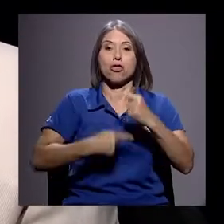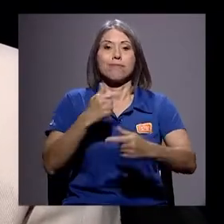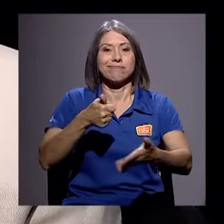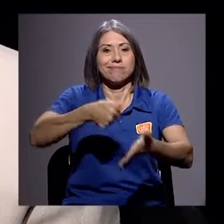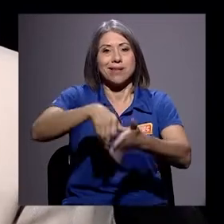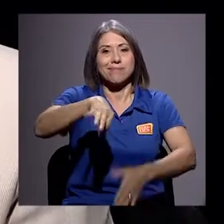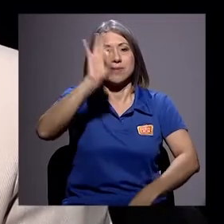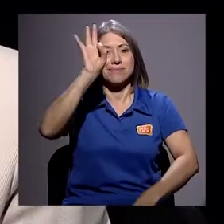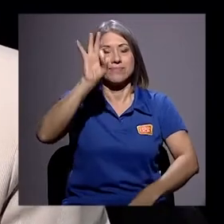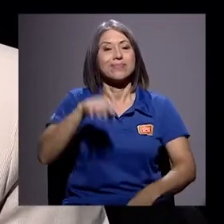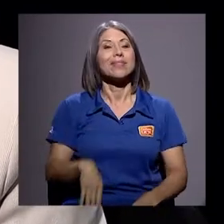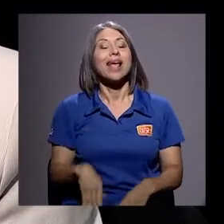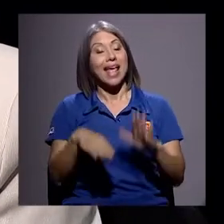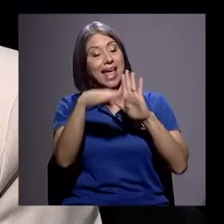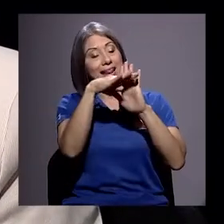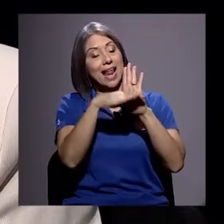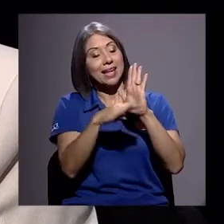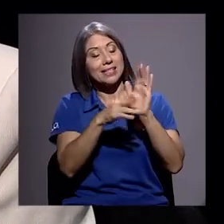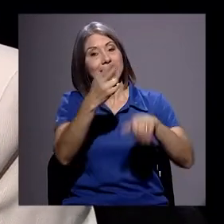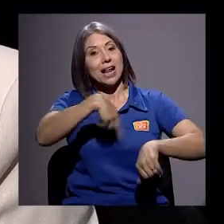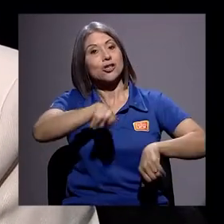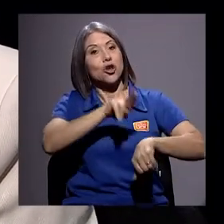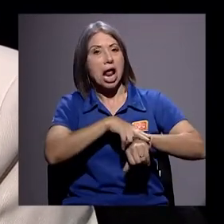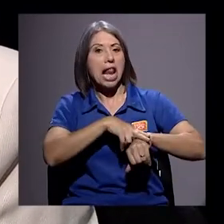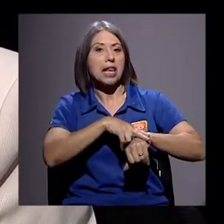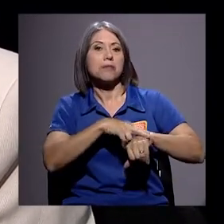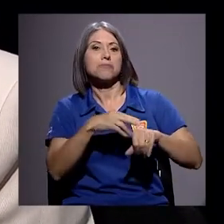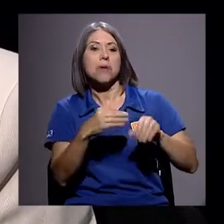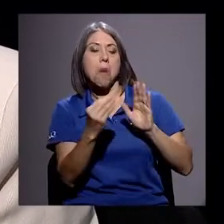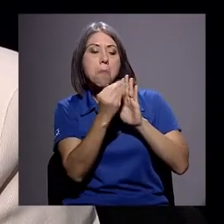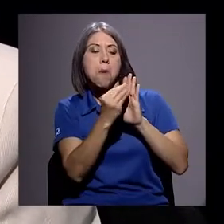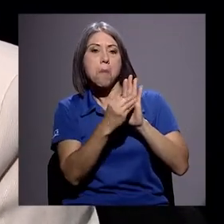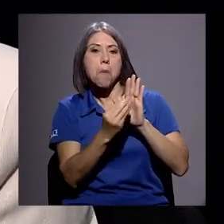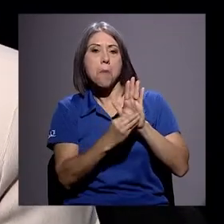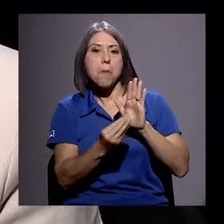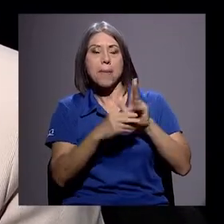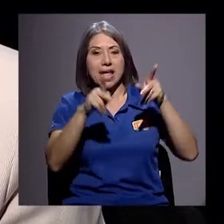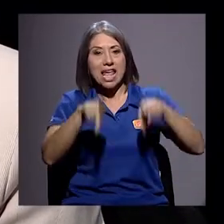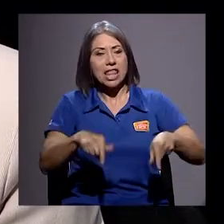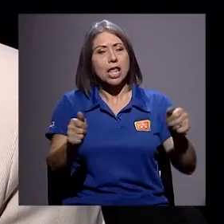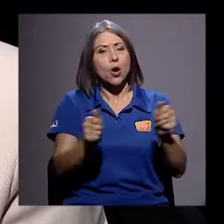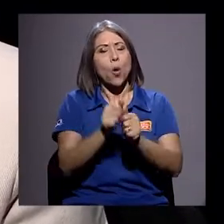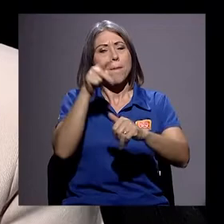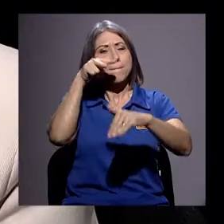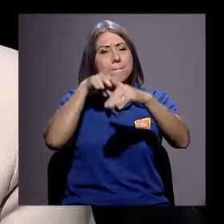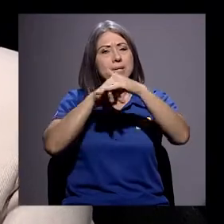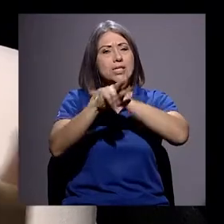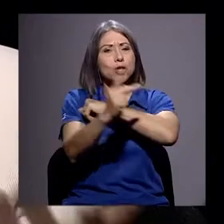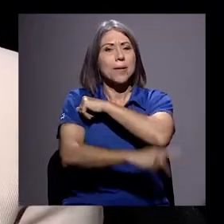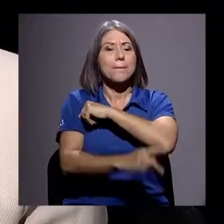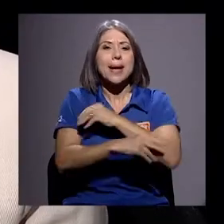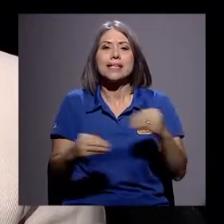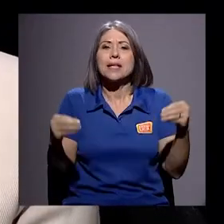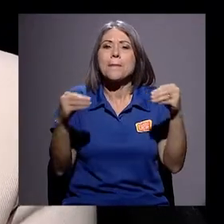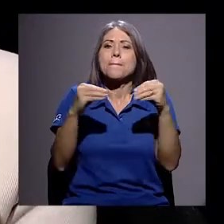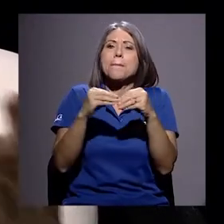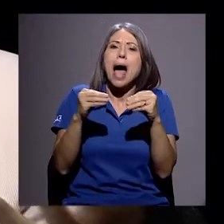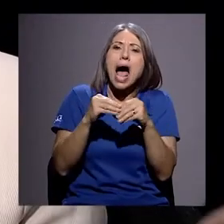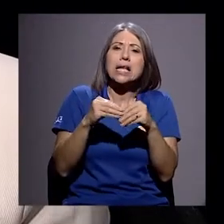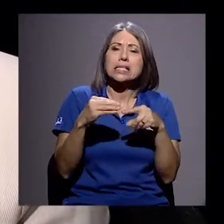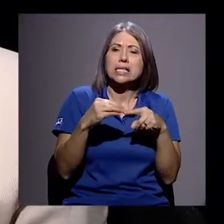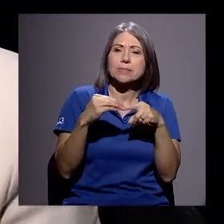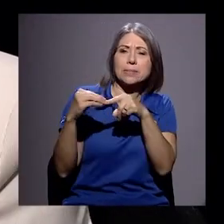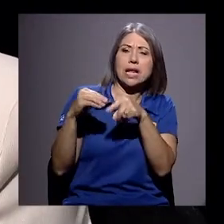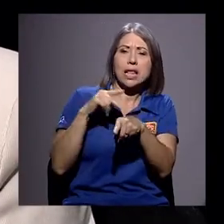electo en la lista nacional pues ponen gente con visión de país con más especialidad quizás profesionales en determinadas